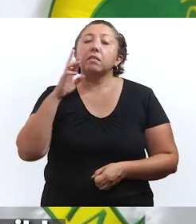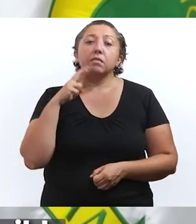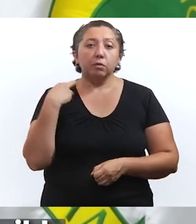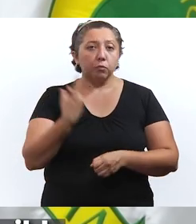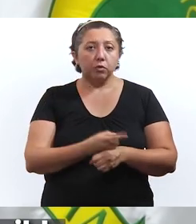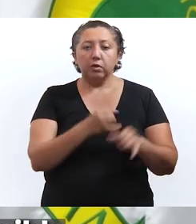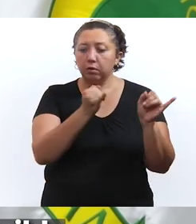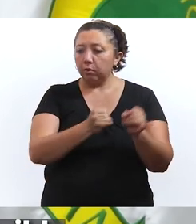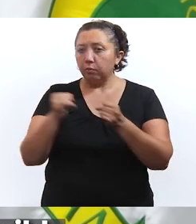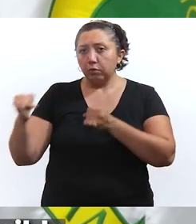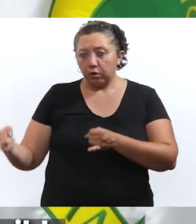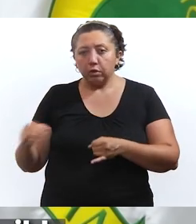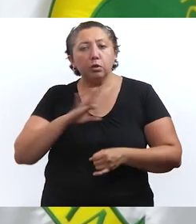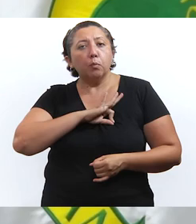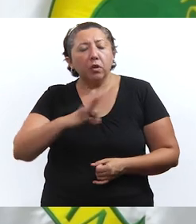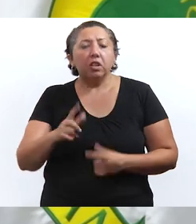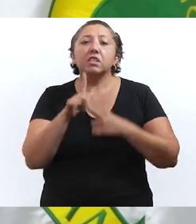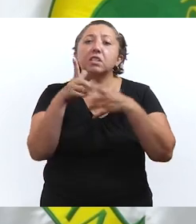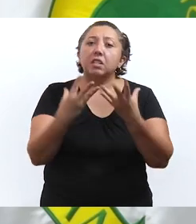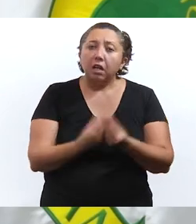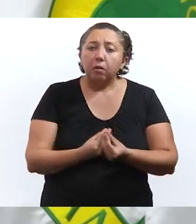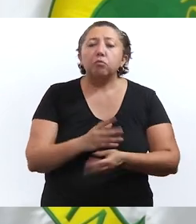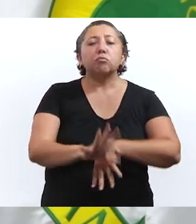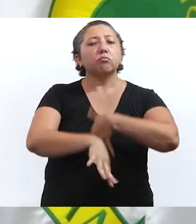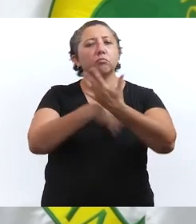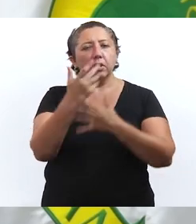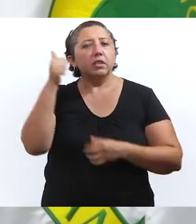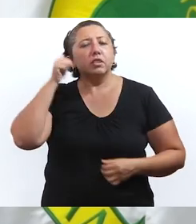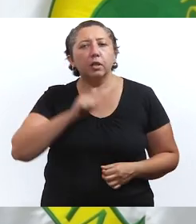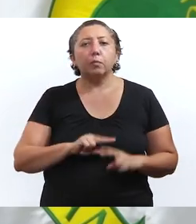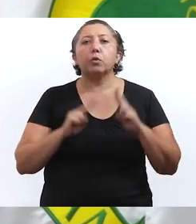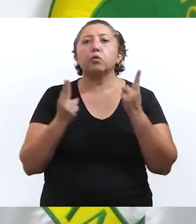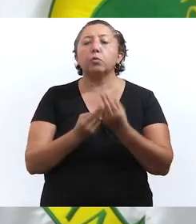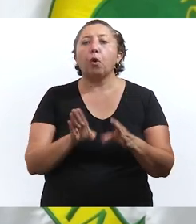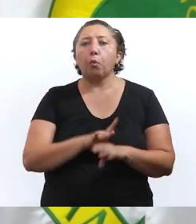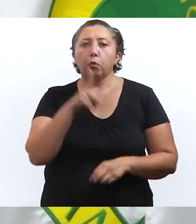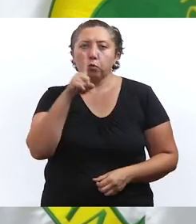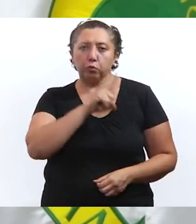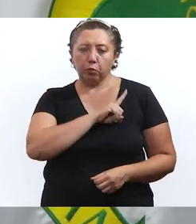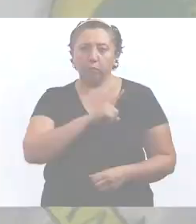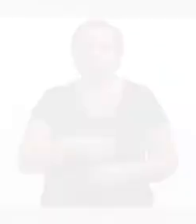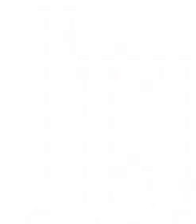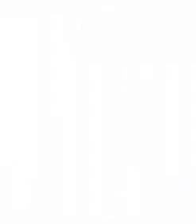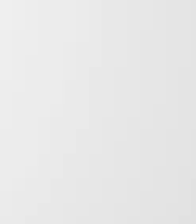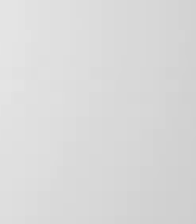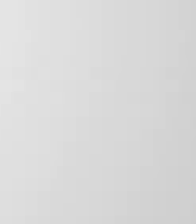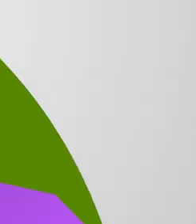mayor responsabilidad individual posible para que sigamos saliendo adelante siempre unidos como